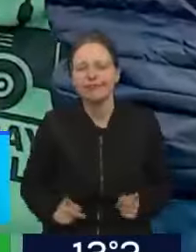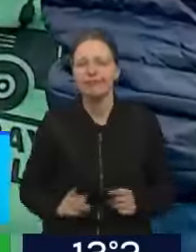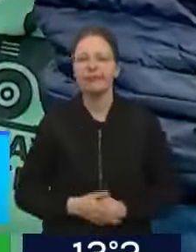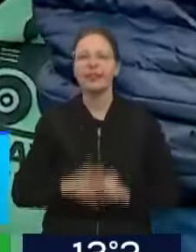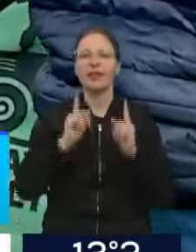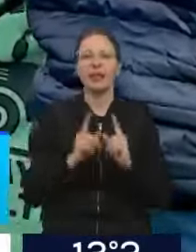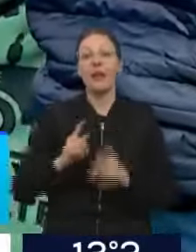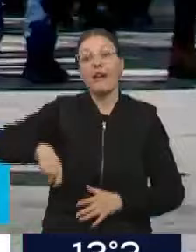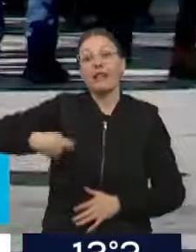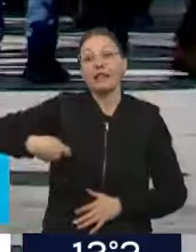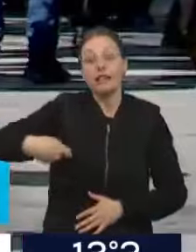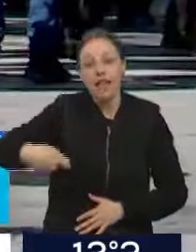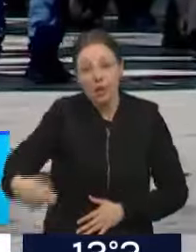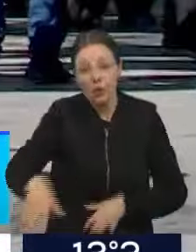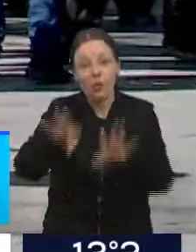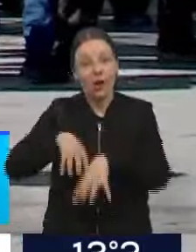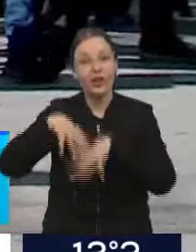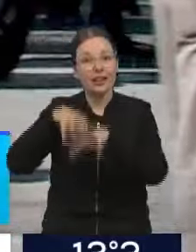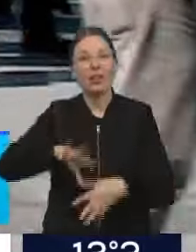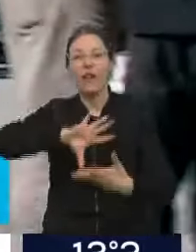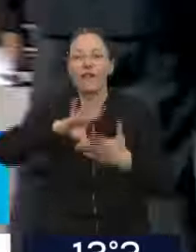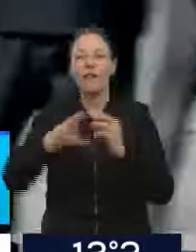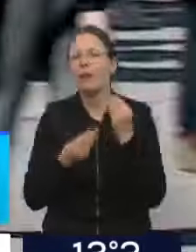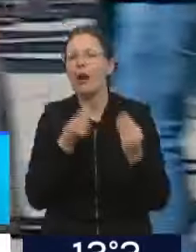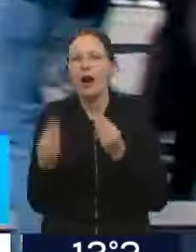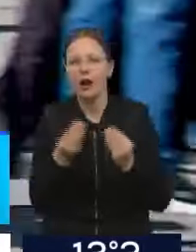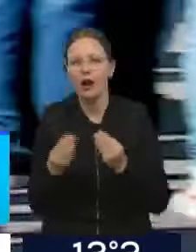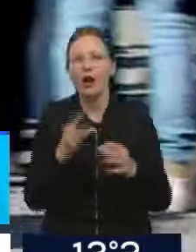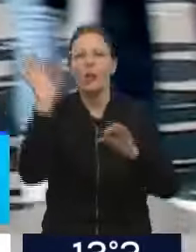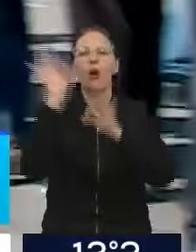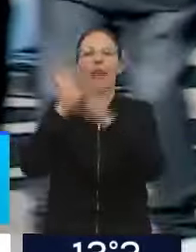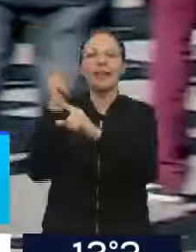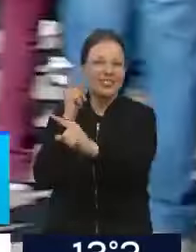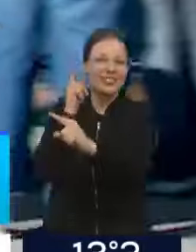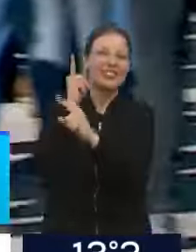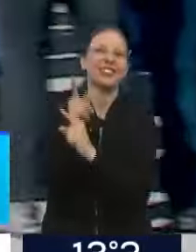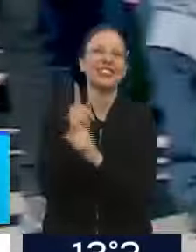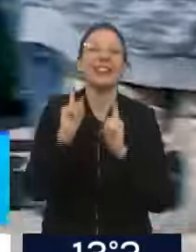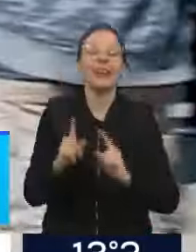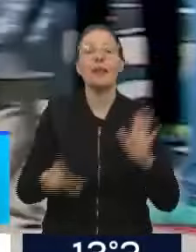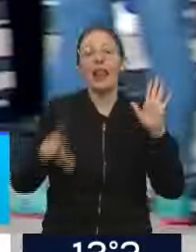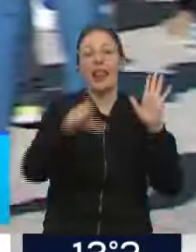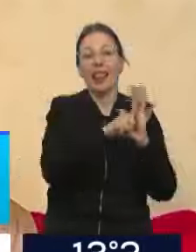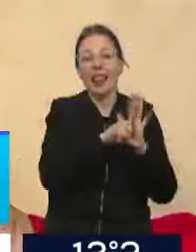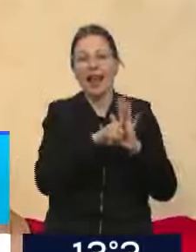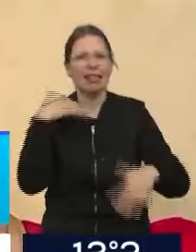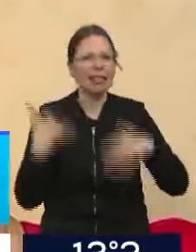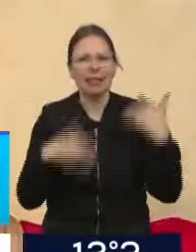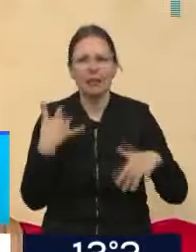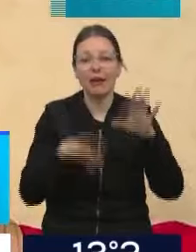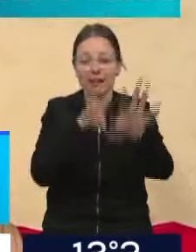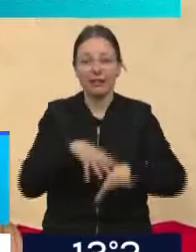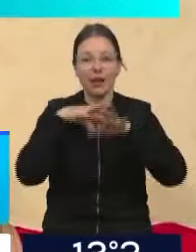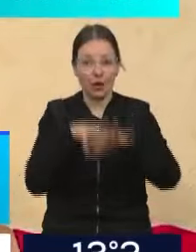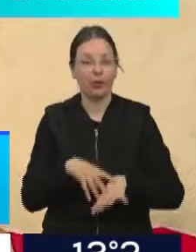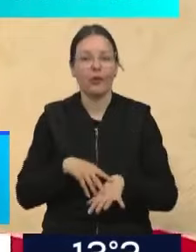seguro agrícola como forma de combatir el granizo y recordaron la vigencia de la Ley de Emergencia Agropecuaria. Que la decisión